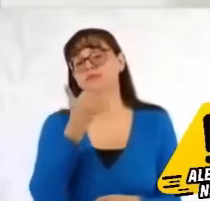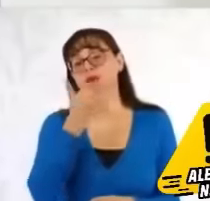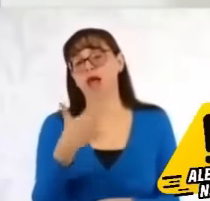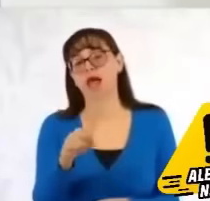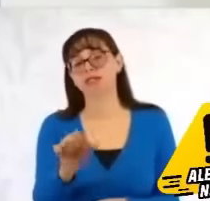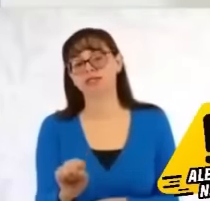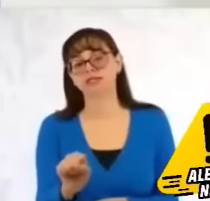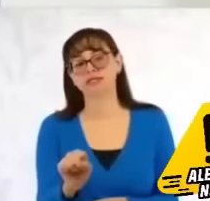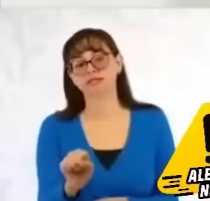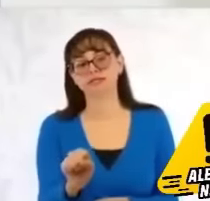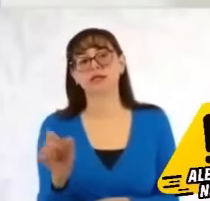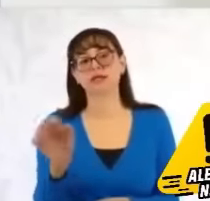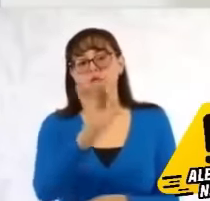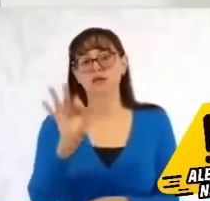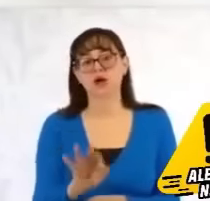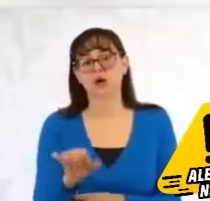una tasa de